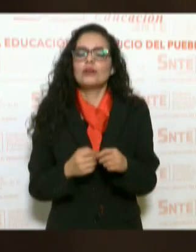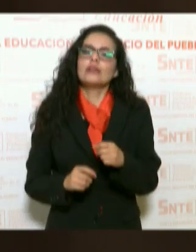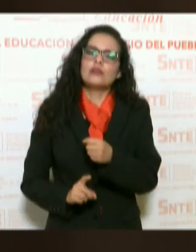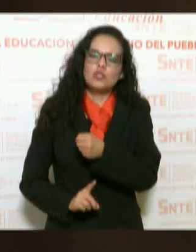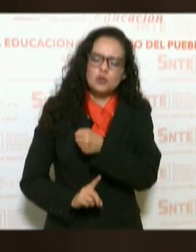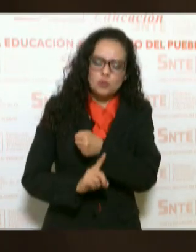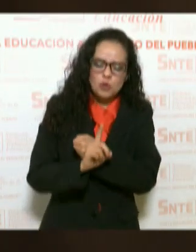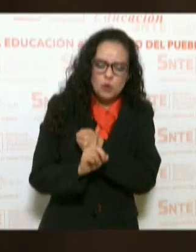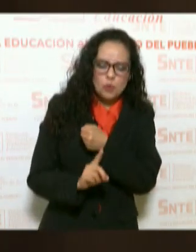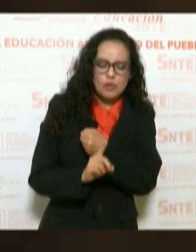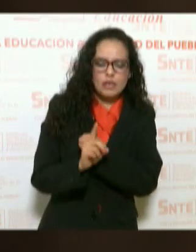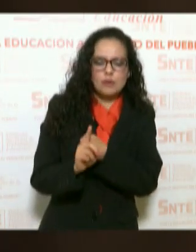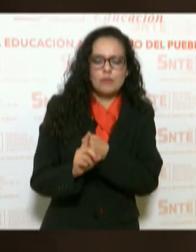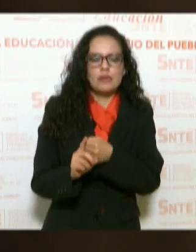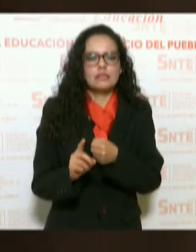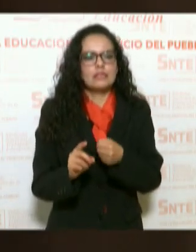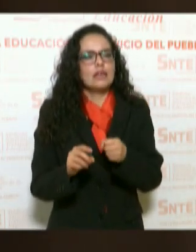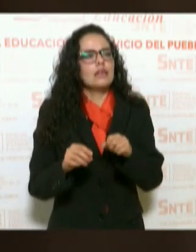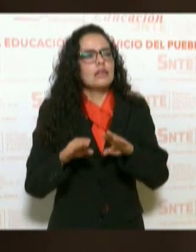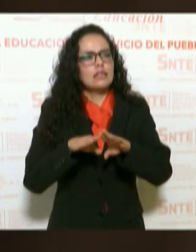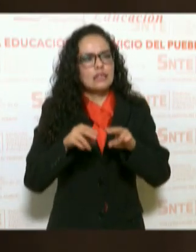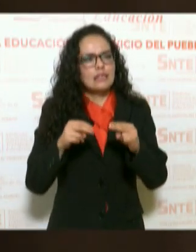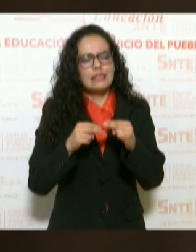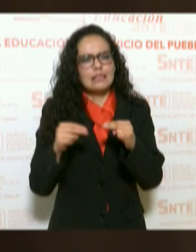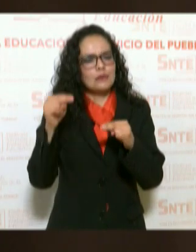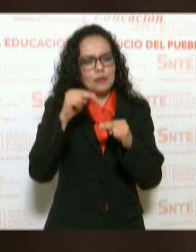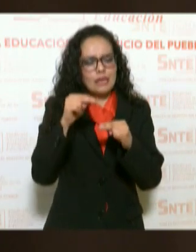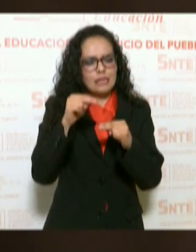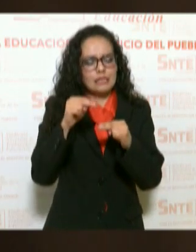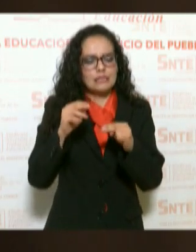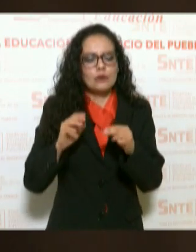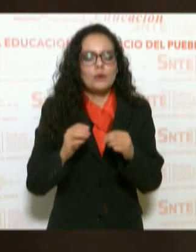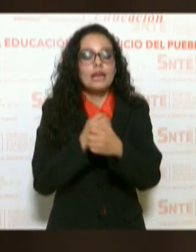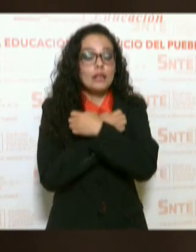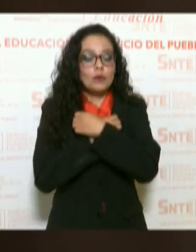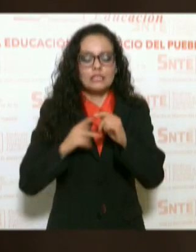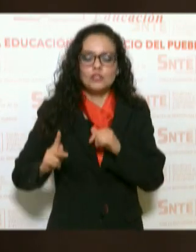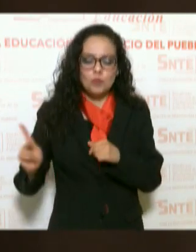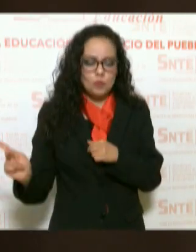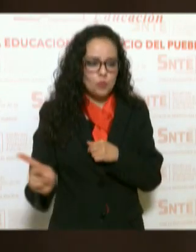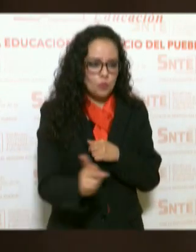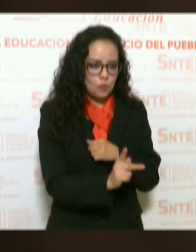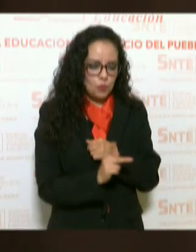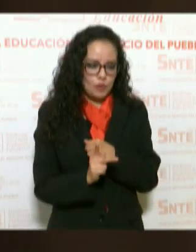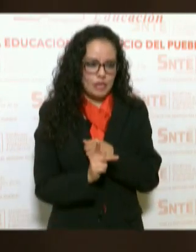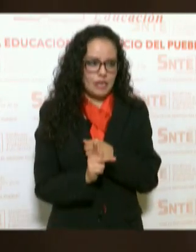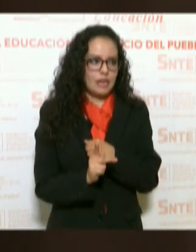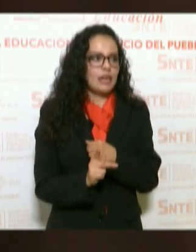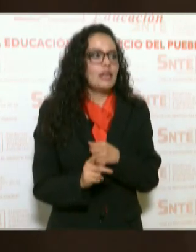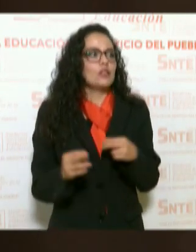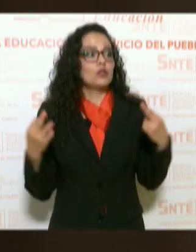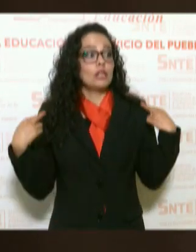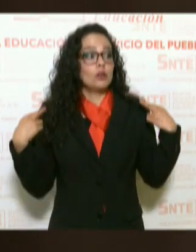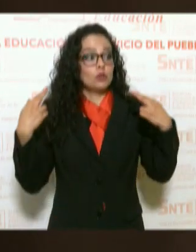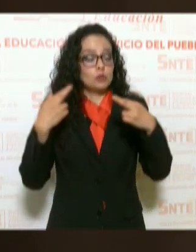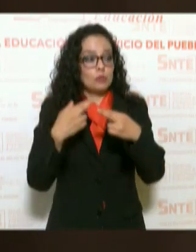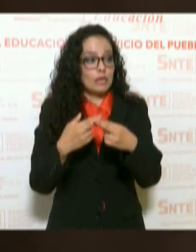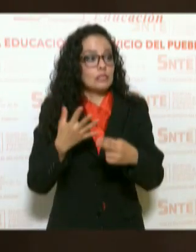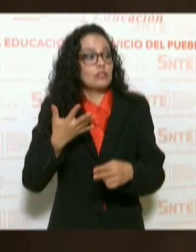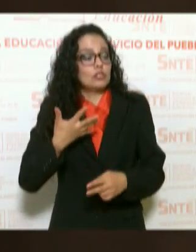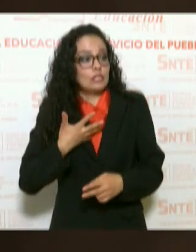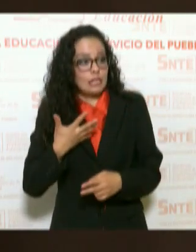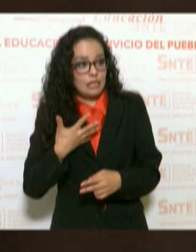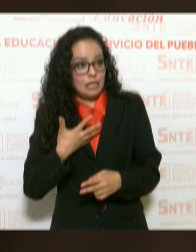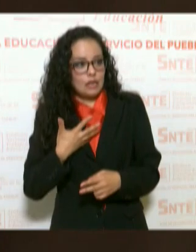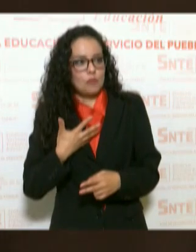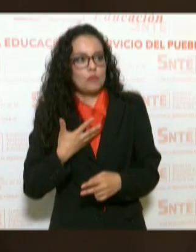sobre la educación pública y sobre las condiciones en que los docentes debemos ejercer